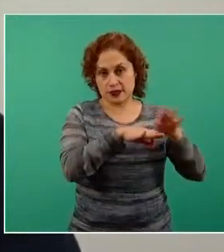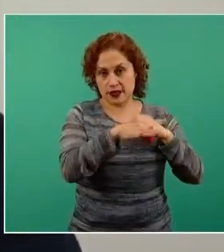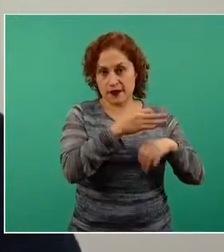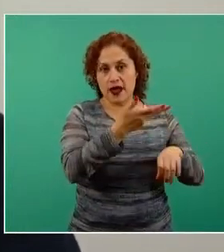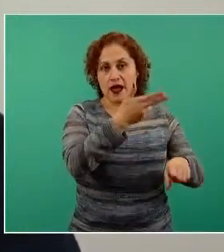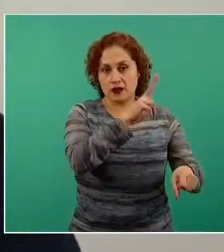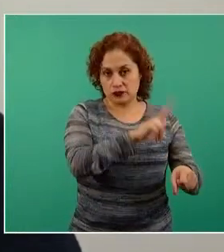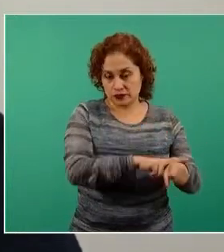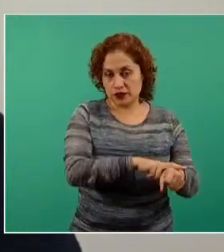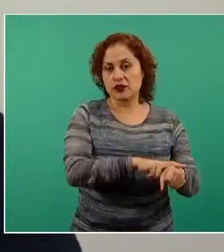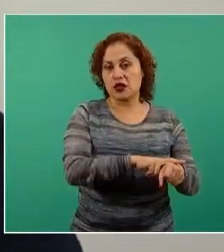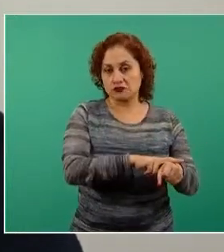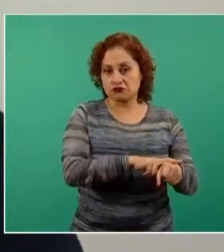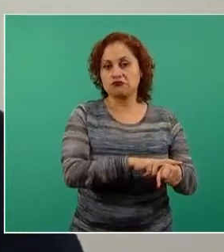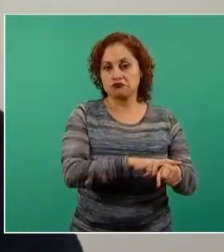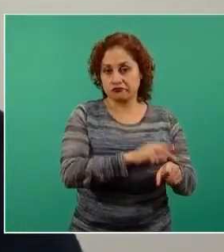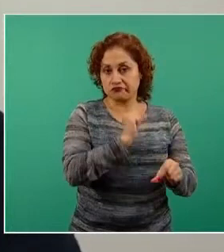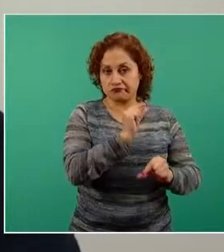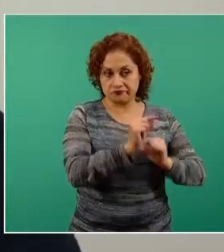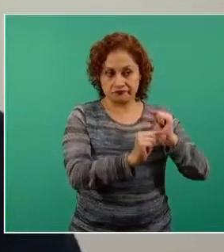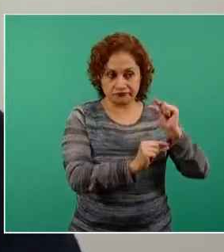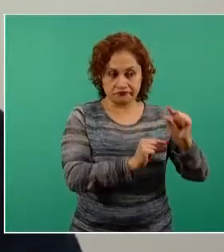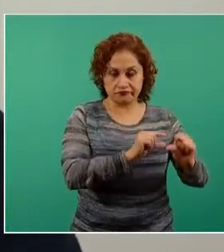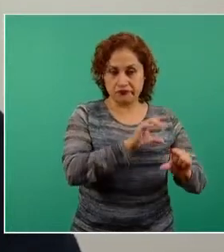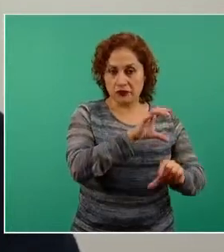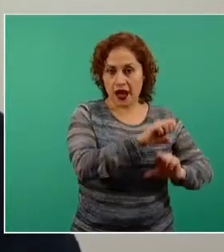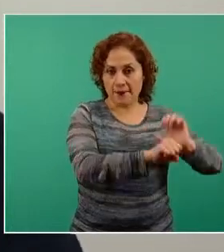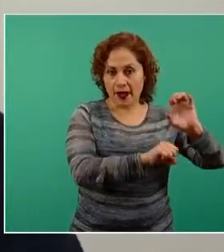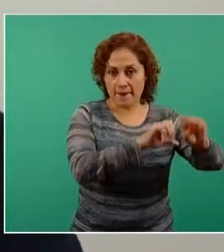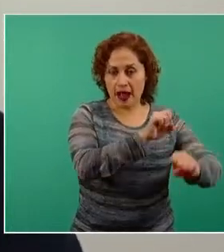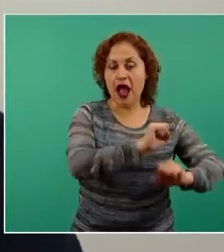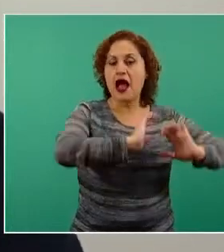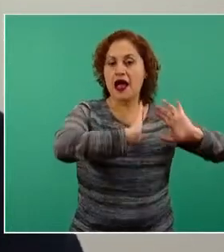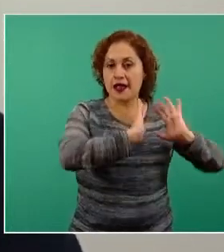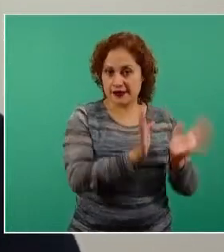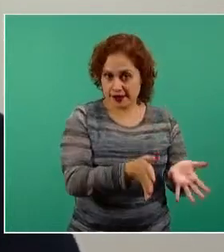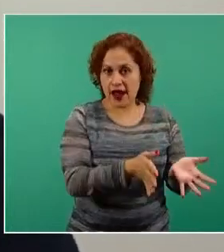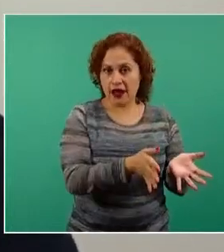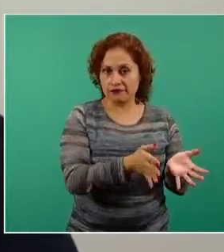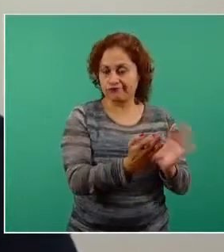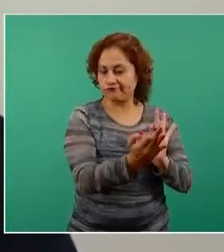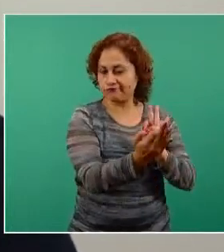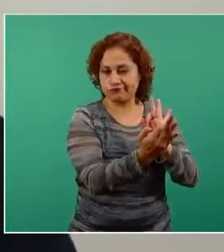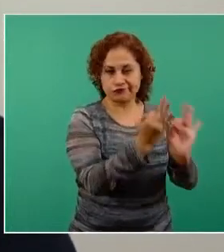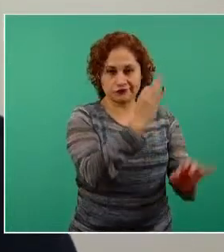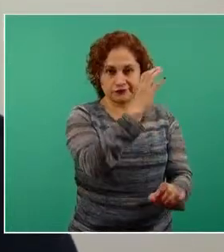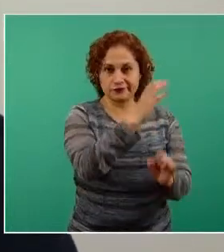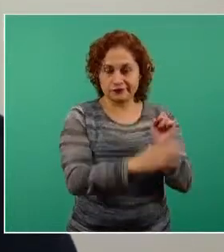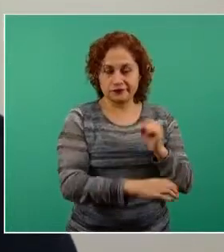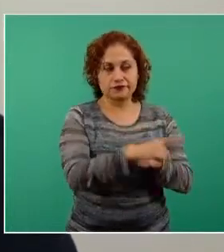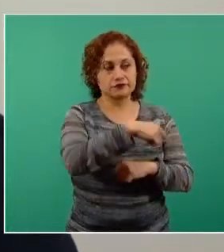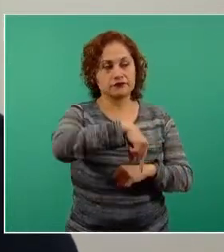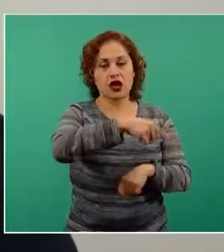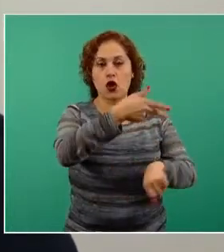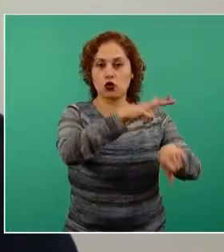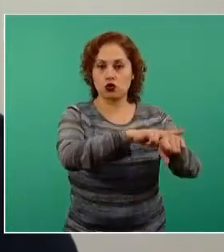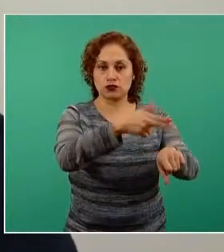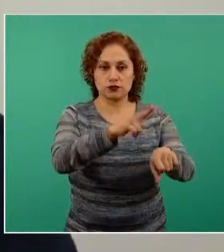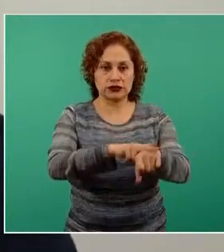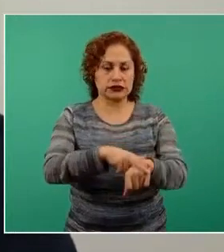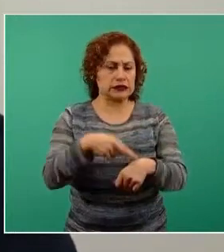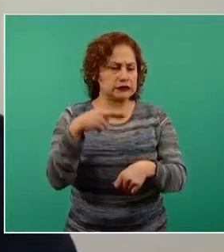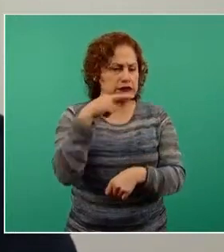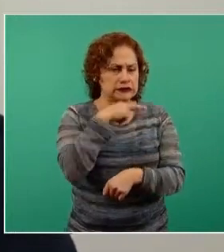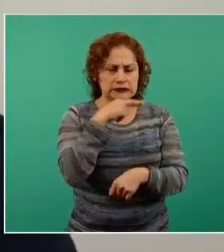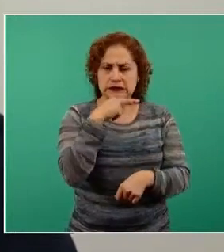menos el grupo de trabajadores de la salud que faltaría vacunar, las entidades están haciendo un esfuerzo identificando puntualmente